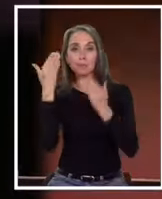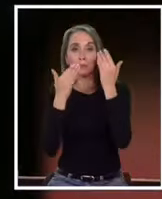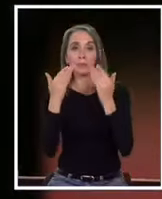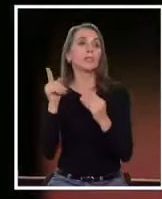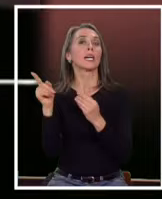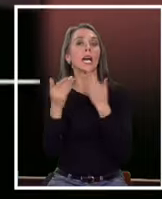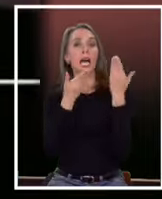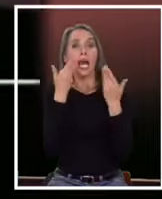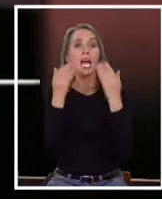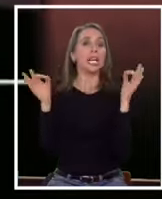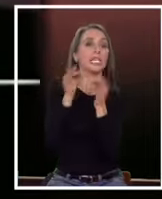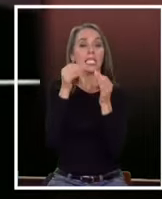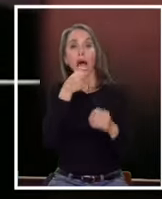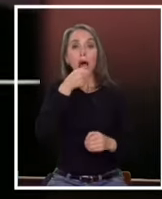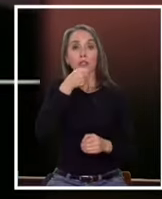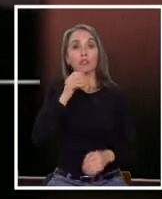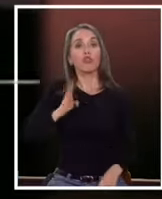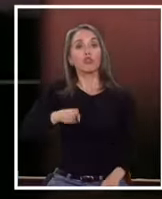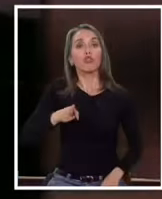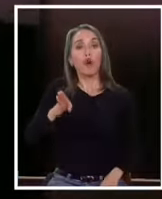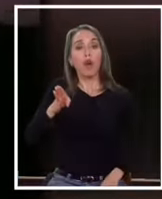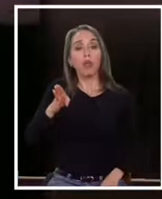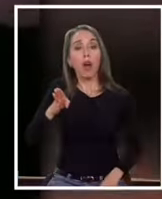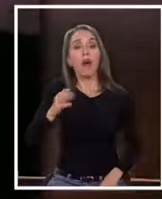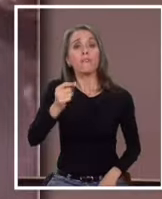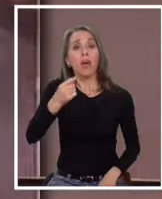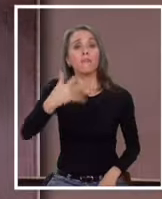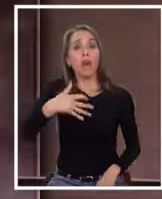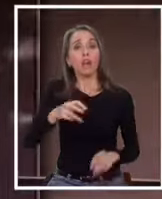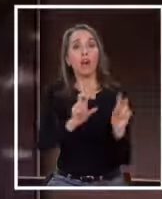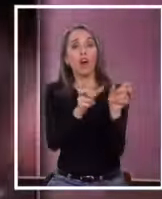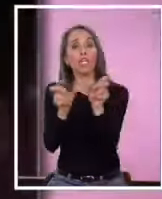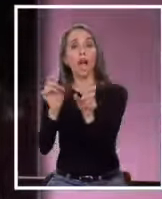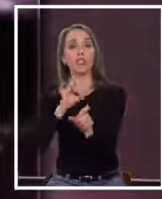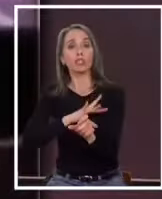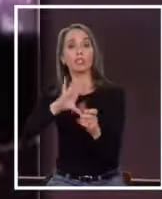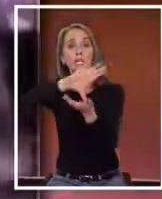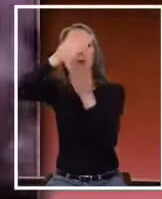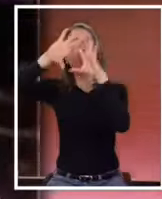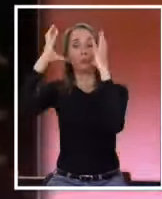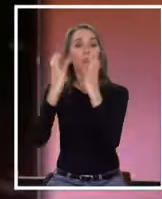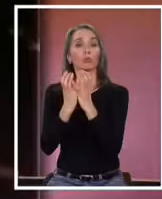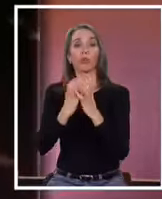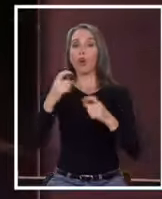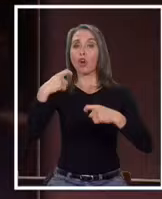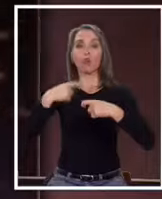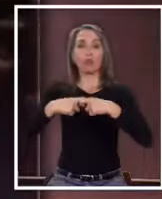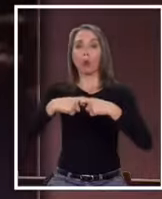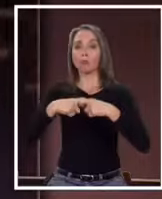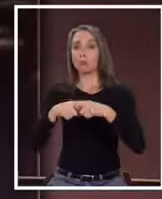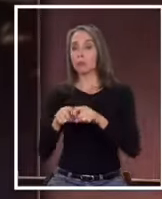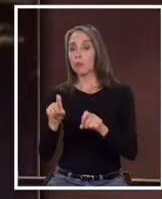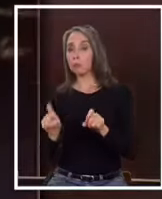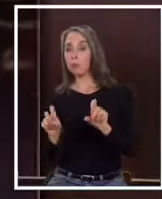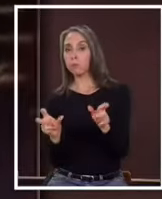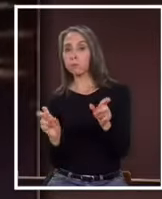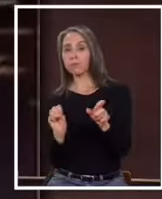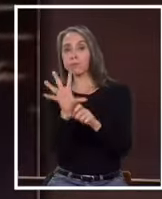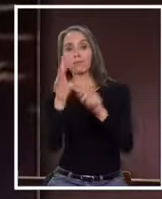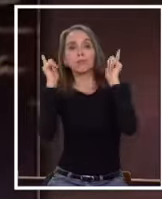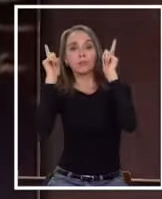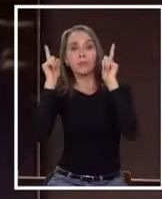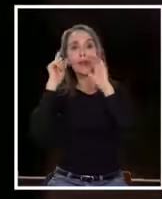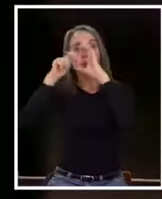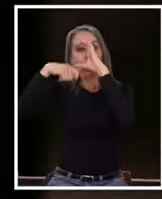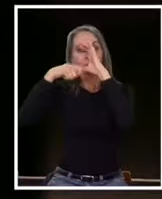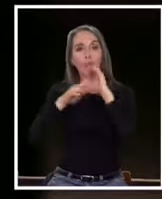Su música, no obstante, sí que sigue valorizada y aunque algunas radios en Chile y el mundo se han negado a programarla, hace pocos días su